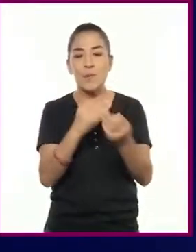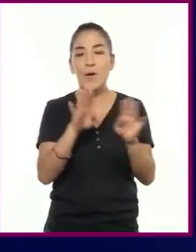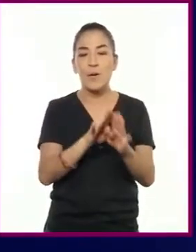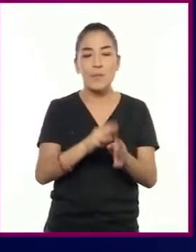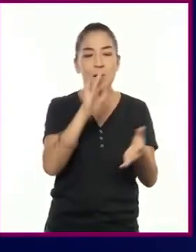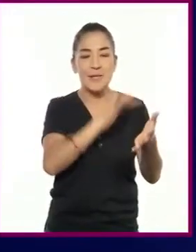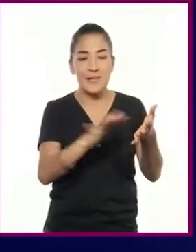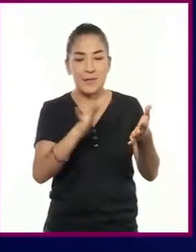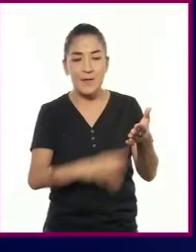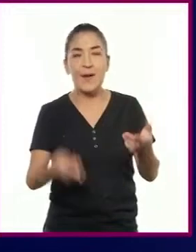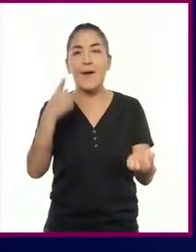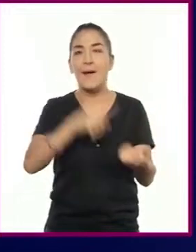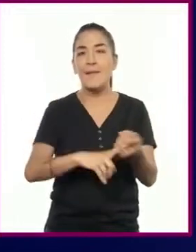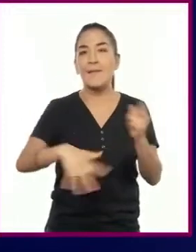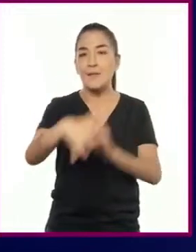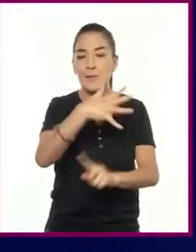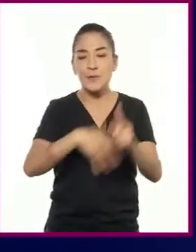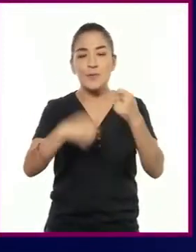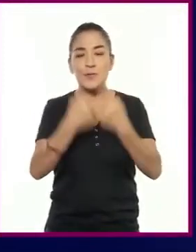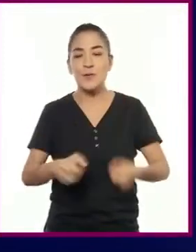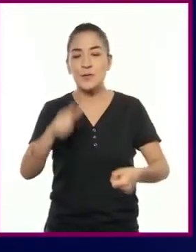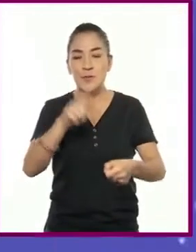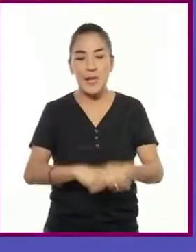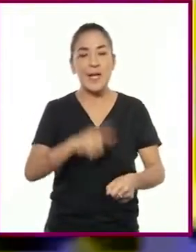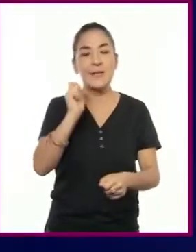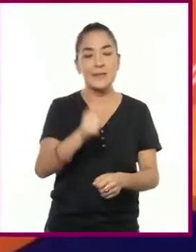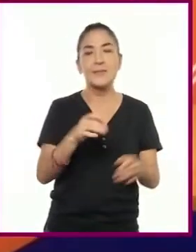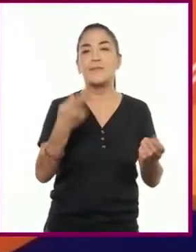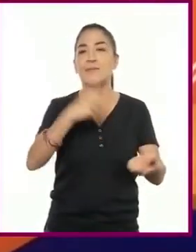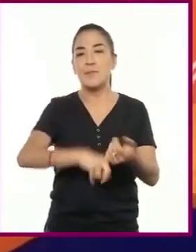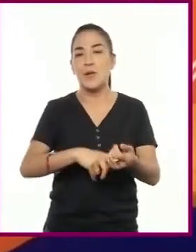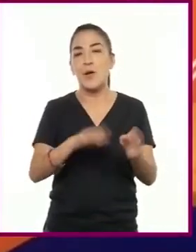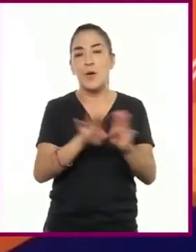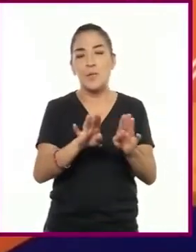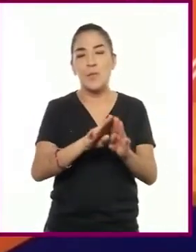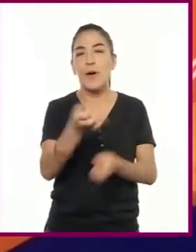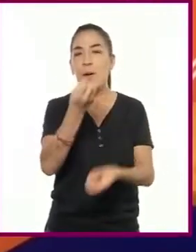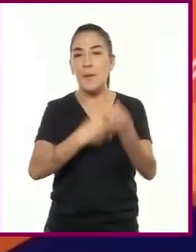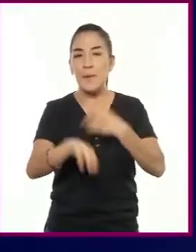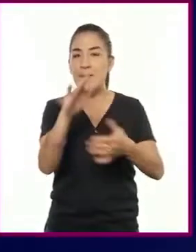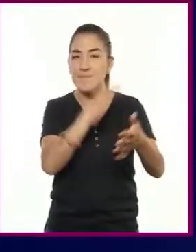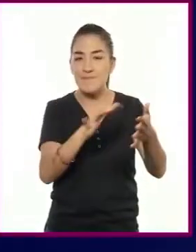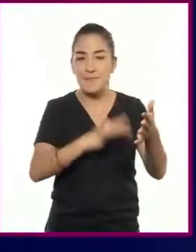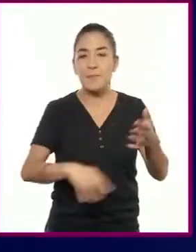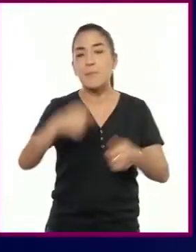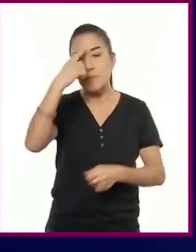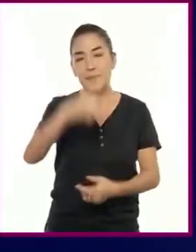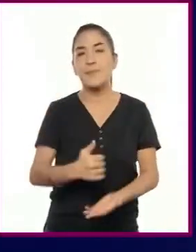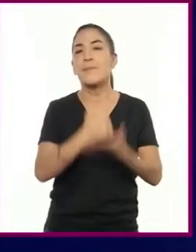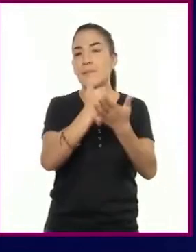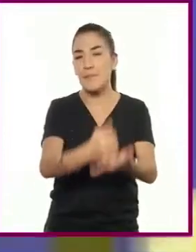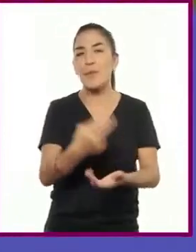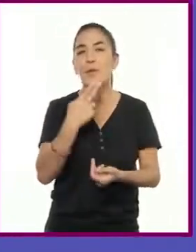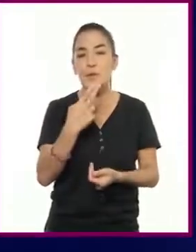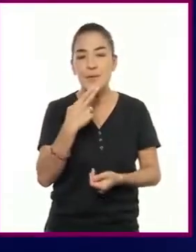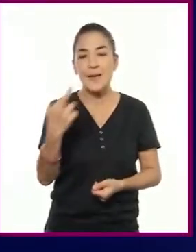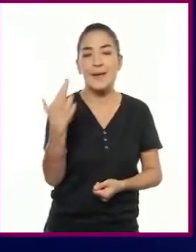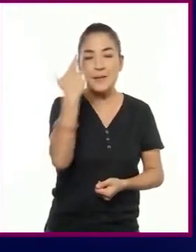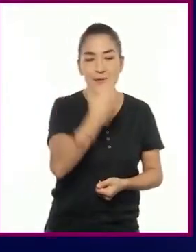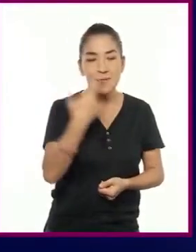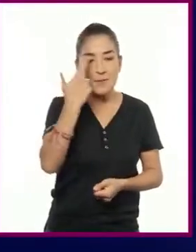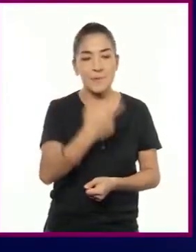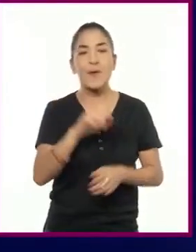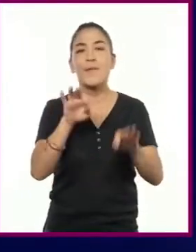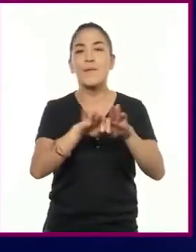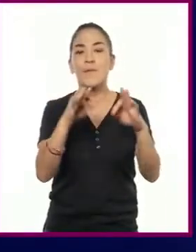literatura refleja el contexto social en que se produce la obra, con un propósito sumamente útil: analizar